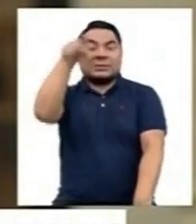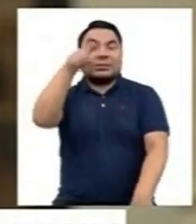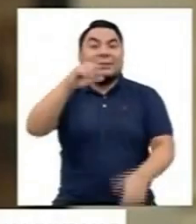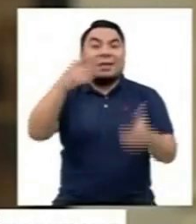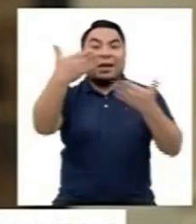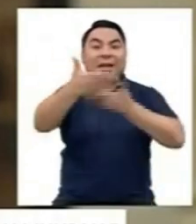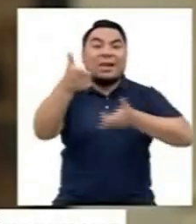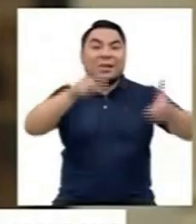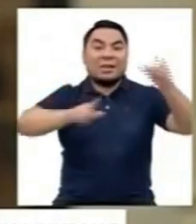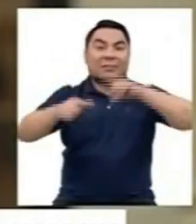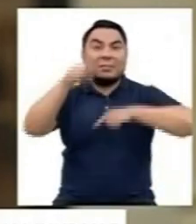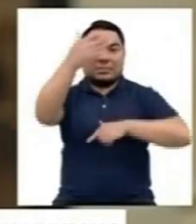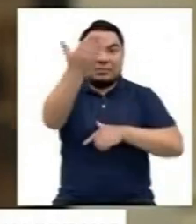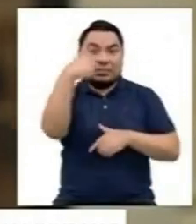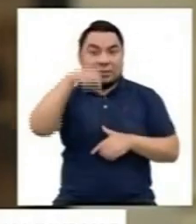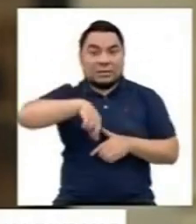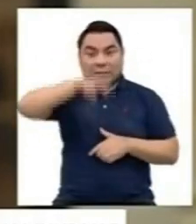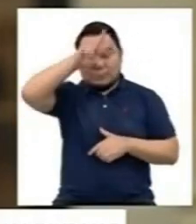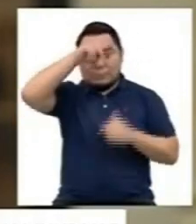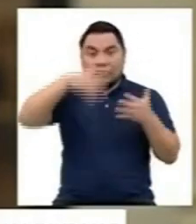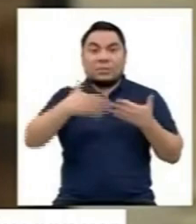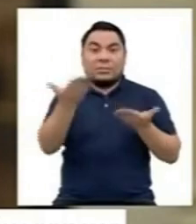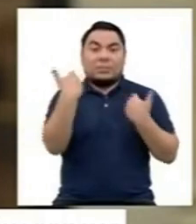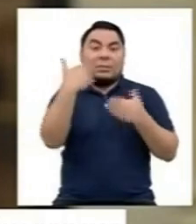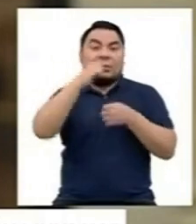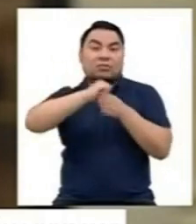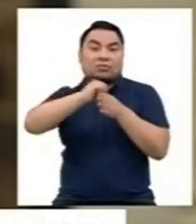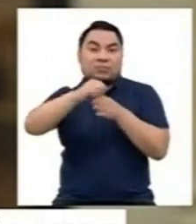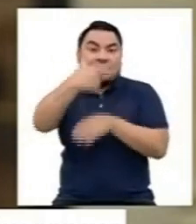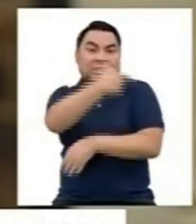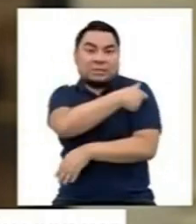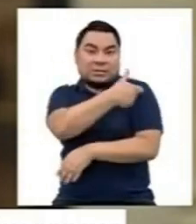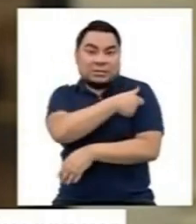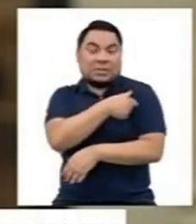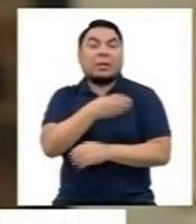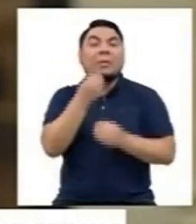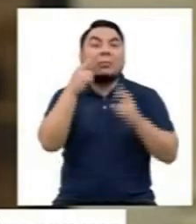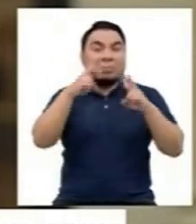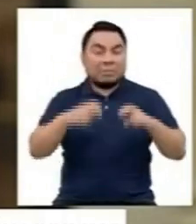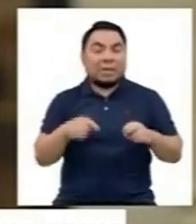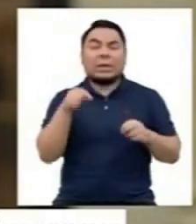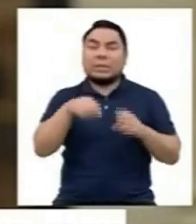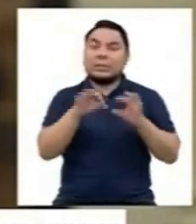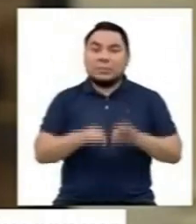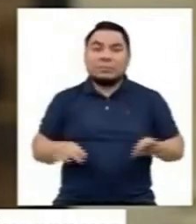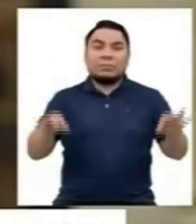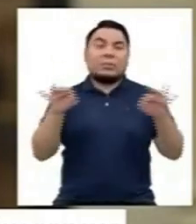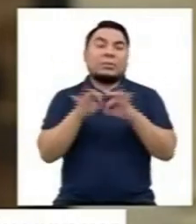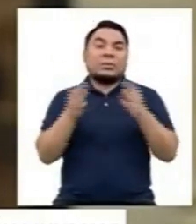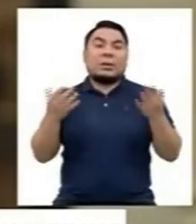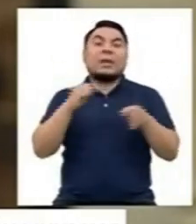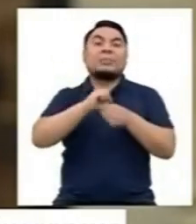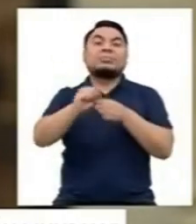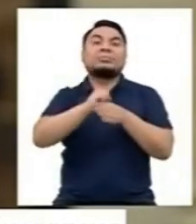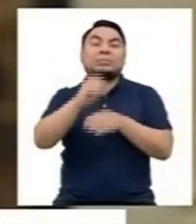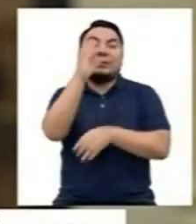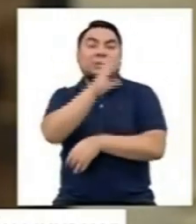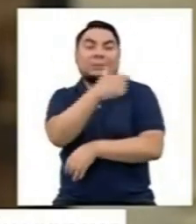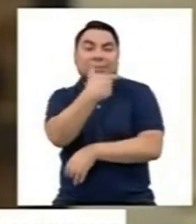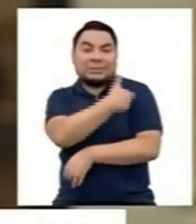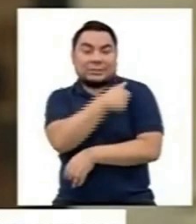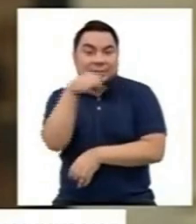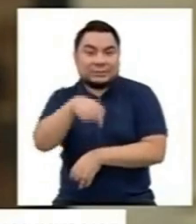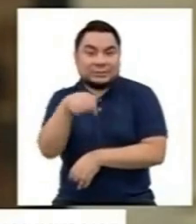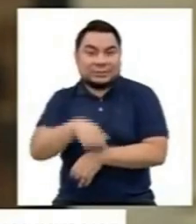Se rescató también las medidas preventivas dictadas por el gobierno para evitar la concentración y posibles contagios en lugares públicos como mercados, supermercados, blancos y centros